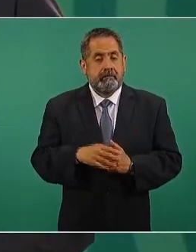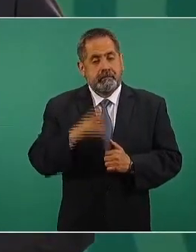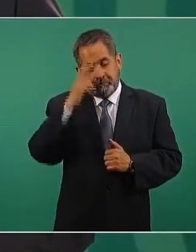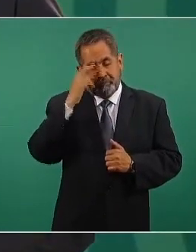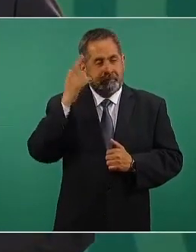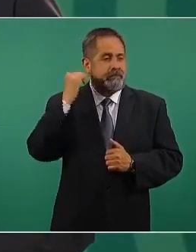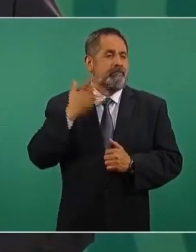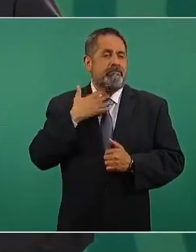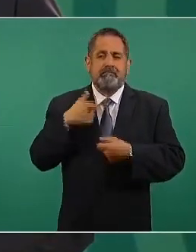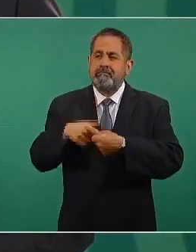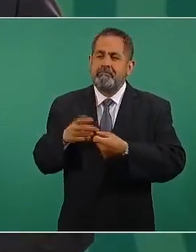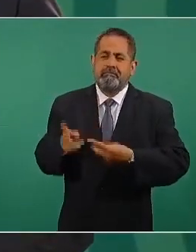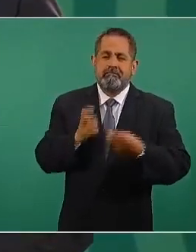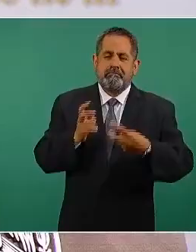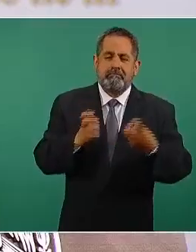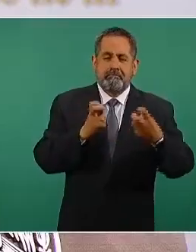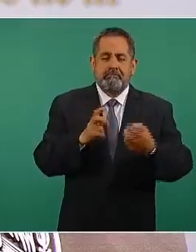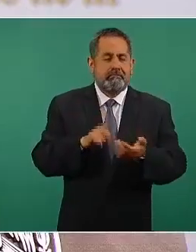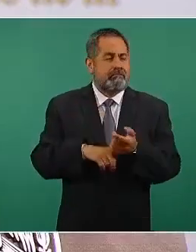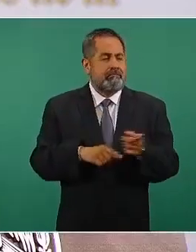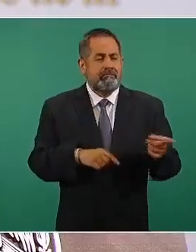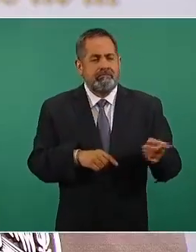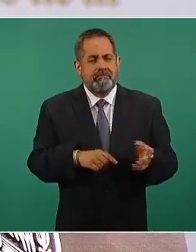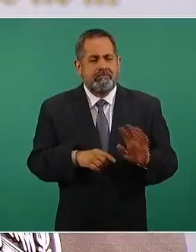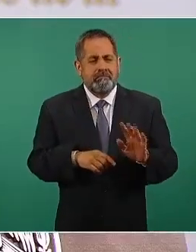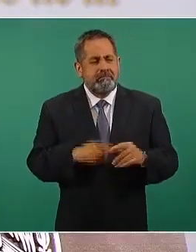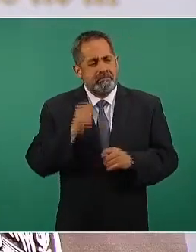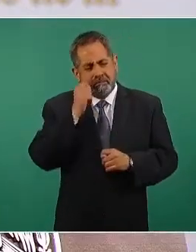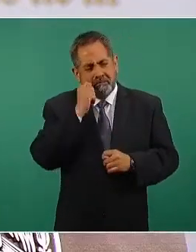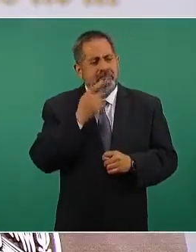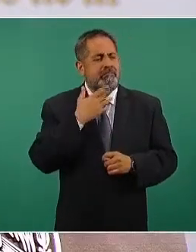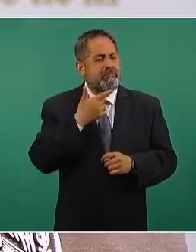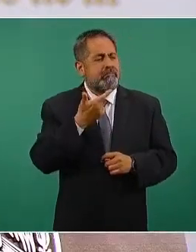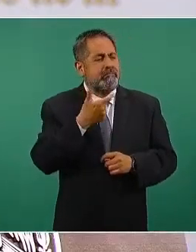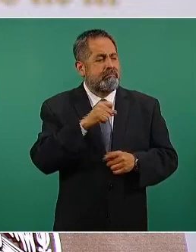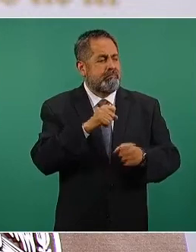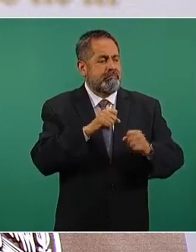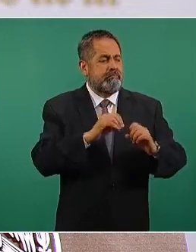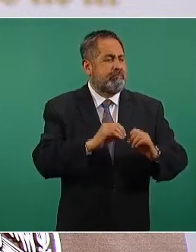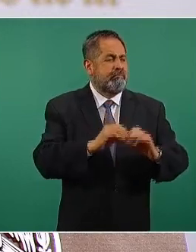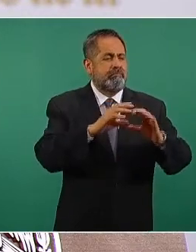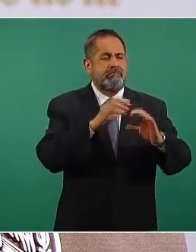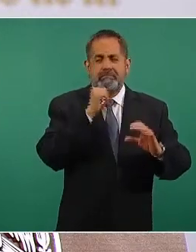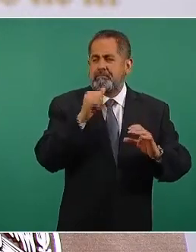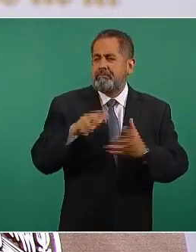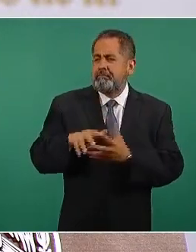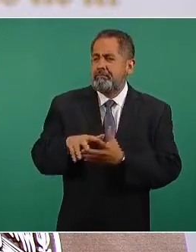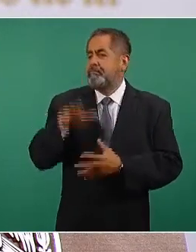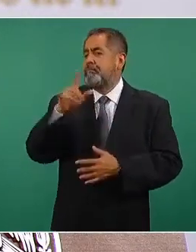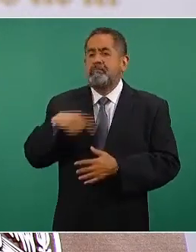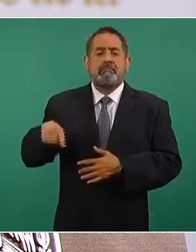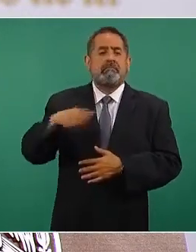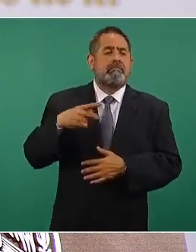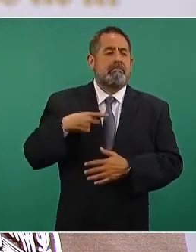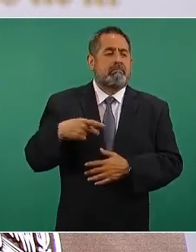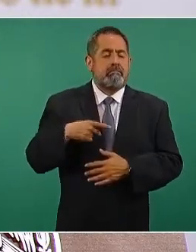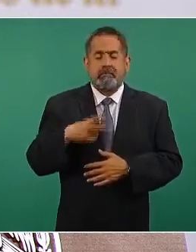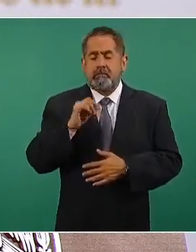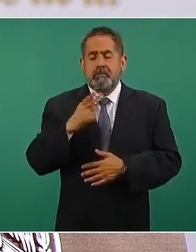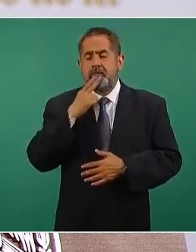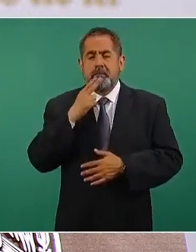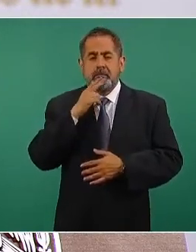los gasolinazos, de que no importaba que aumentara el precio de la gasolina porque la mayoría de los mexicanos no